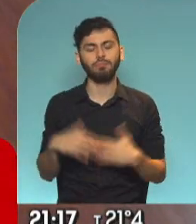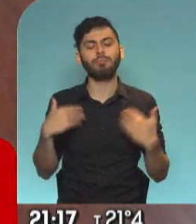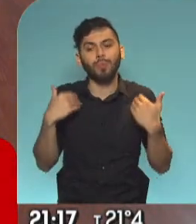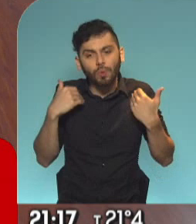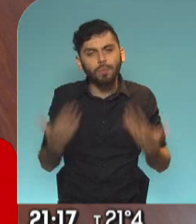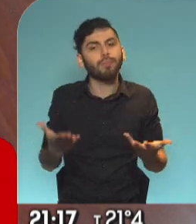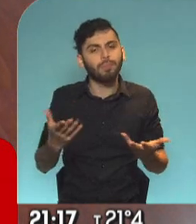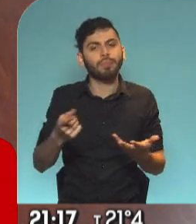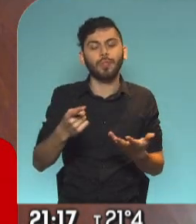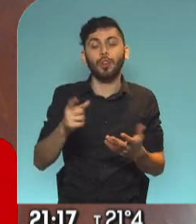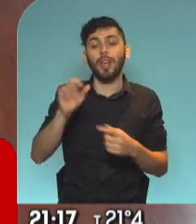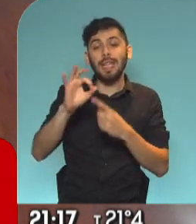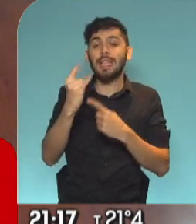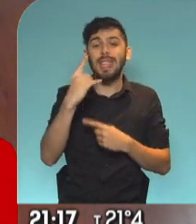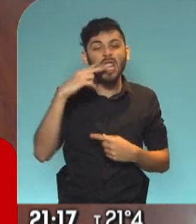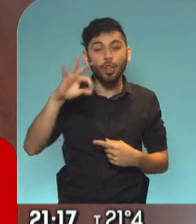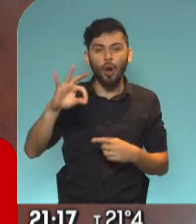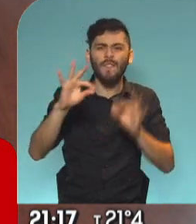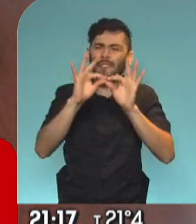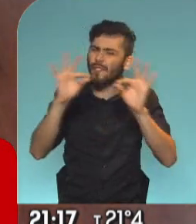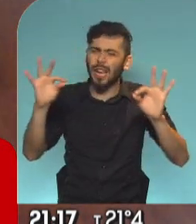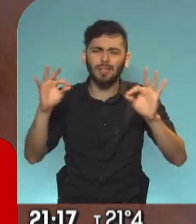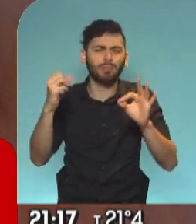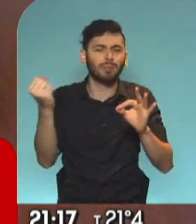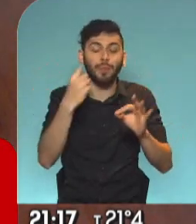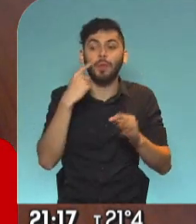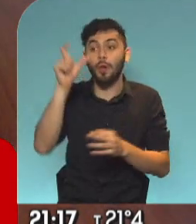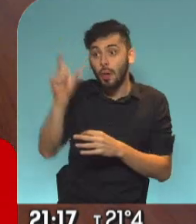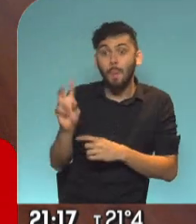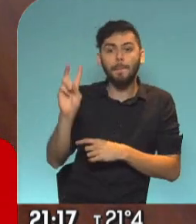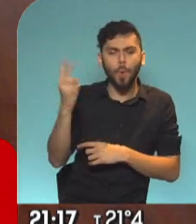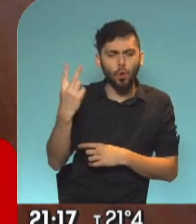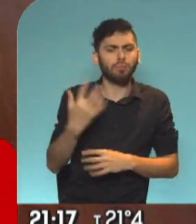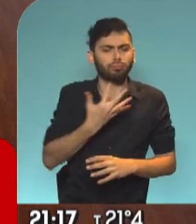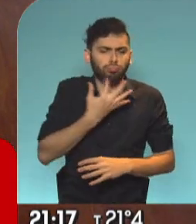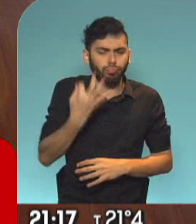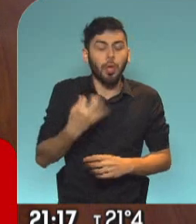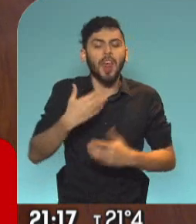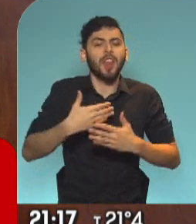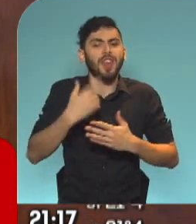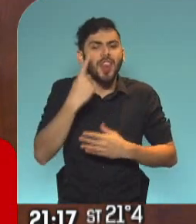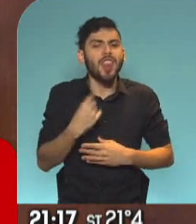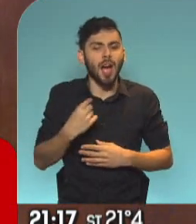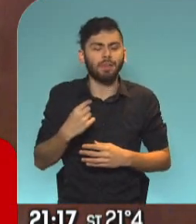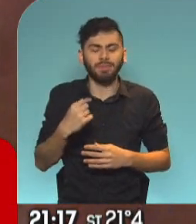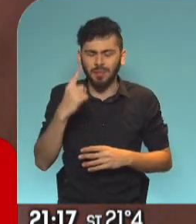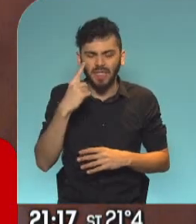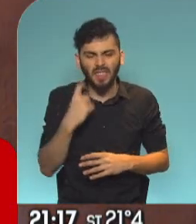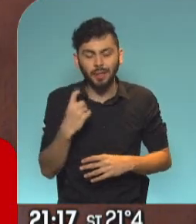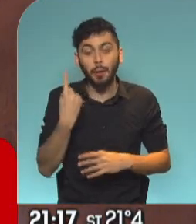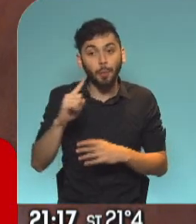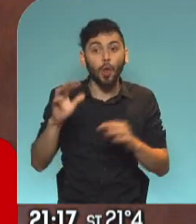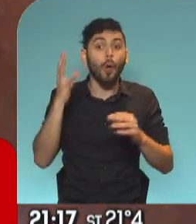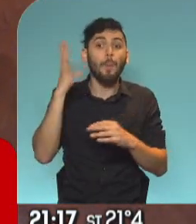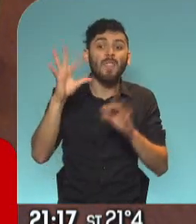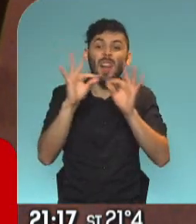Quino con cada una de sus frases, porque insistimos, más allá de que físicamente ya no esté y que sea un día triste por eso, el legado ha quedado y las frases de Mafalda por